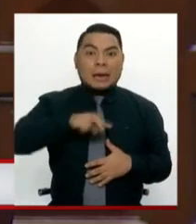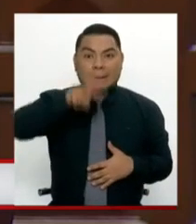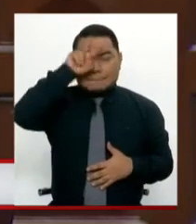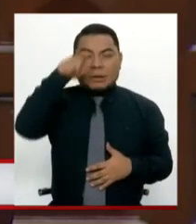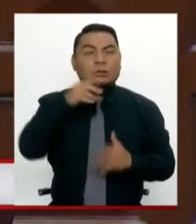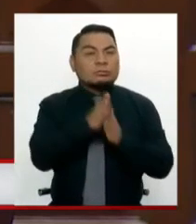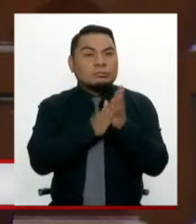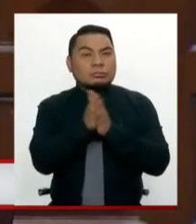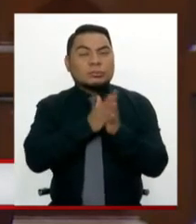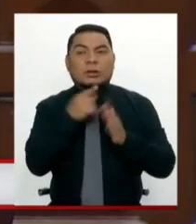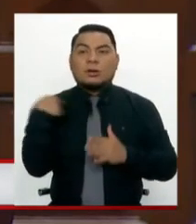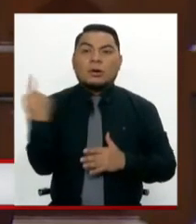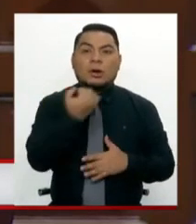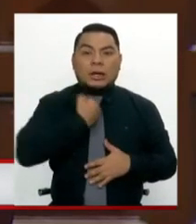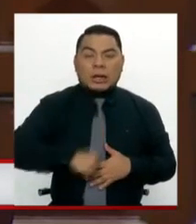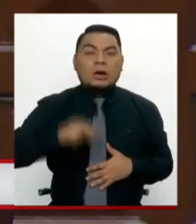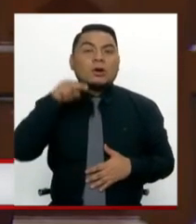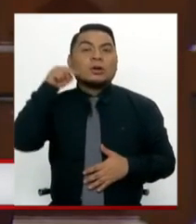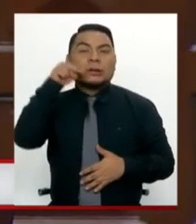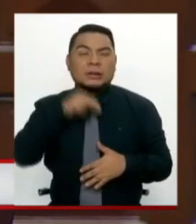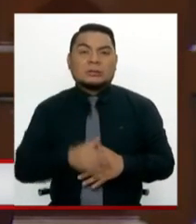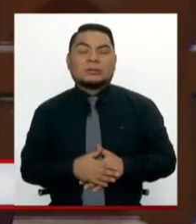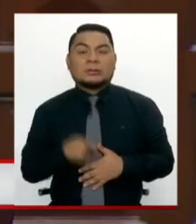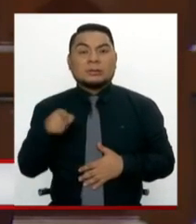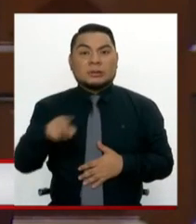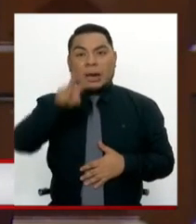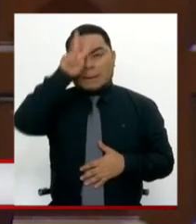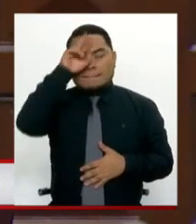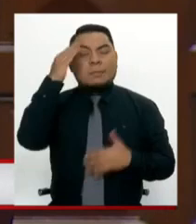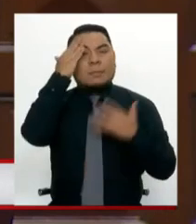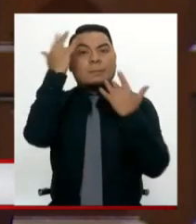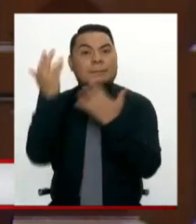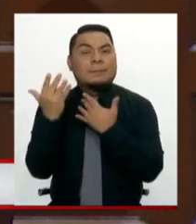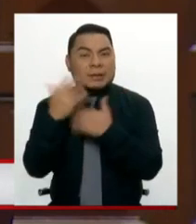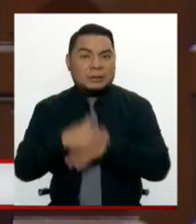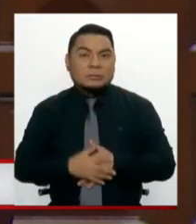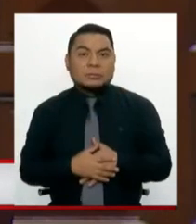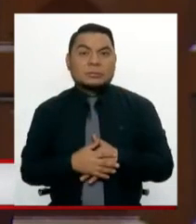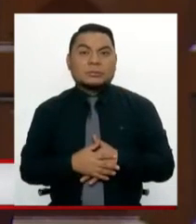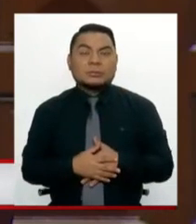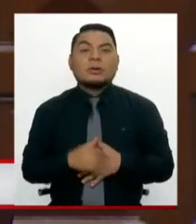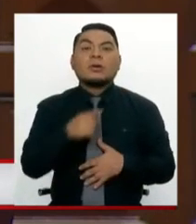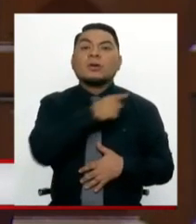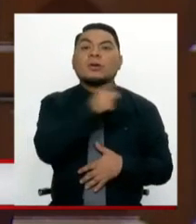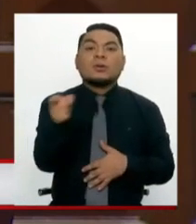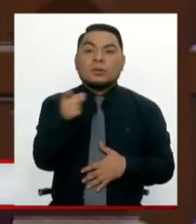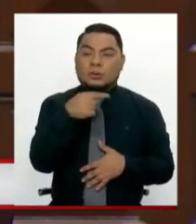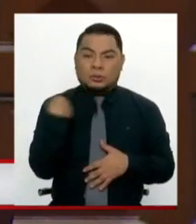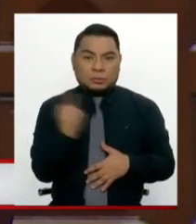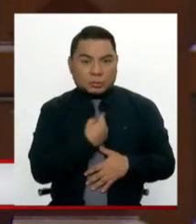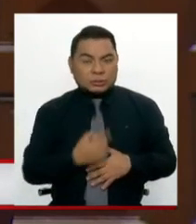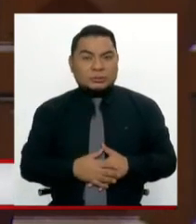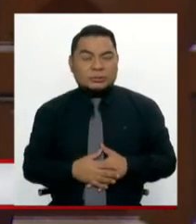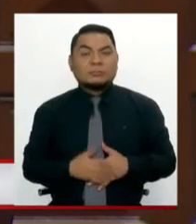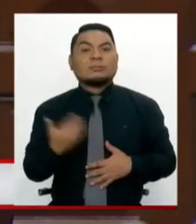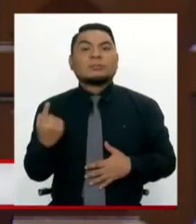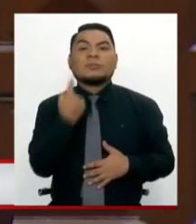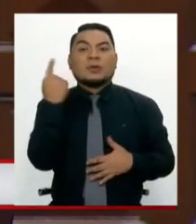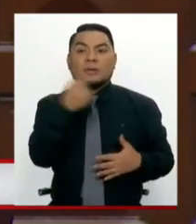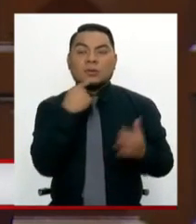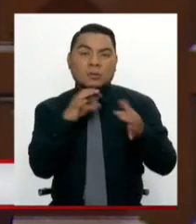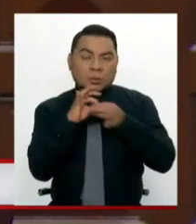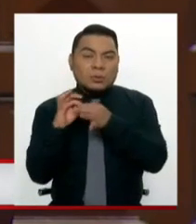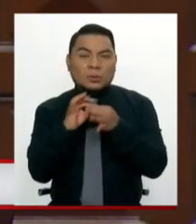que deseamos para nuestros hijos y nietos, la patria que esperamos, ustedes y nosotros, solo